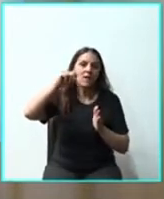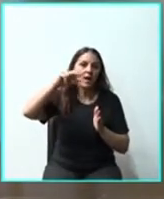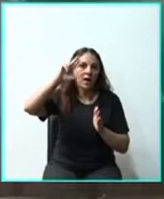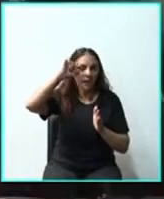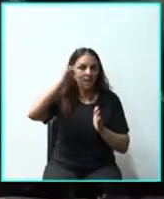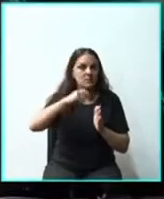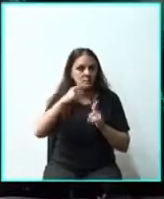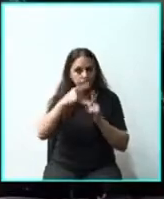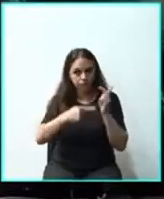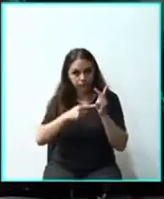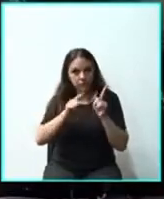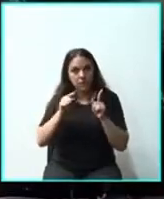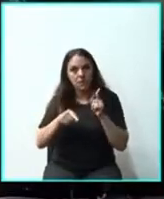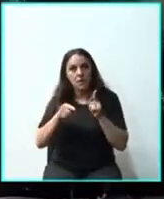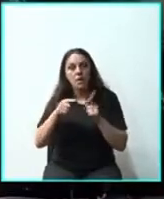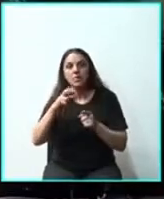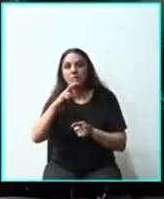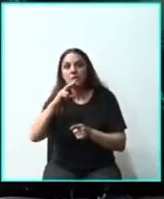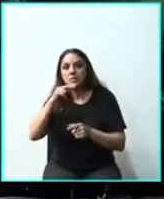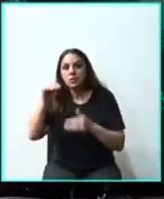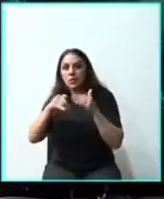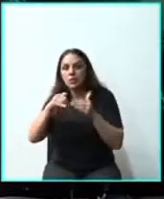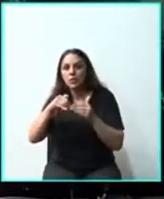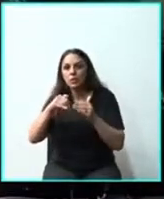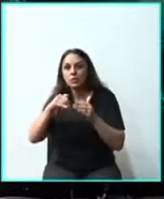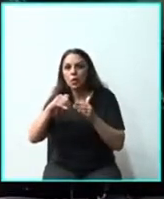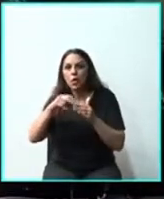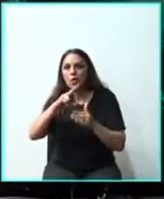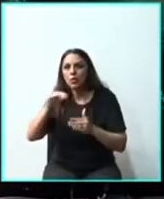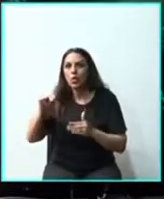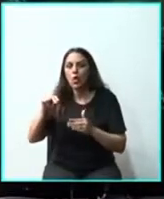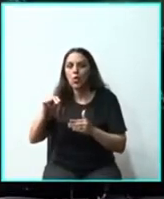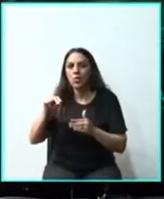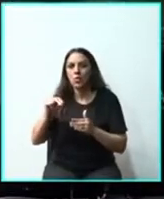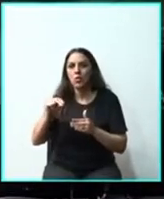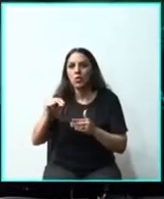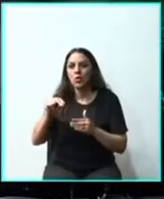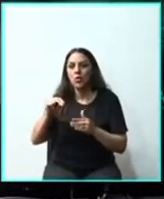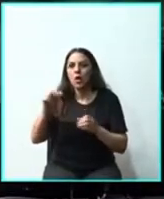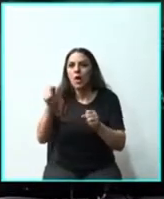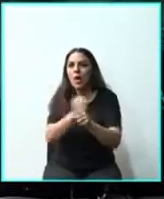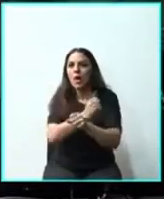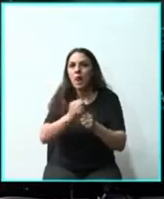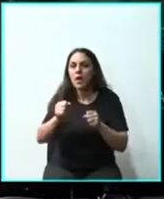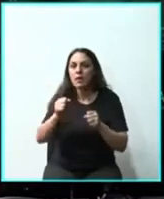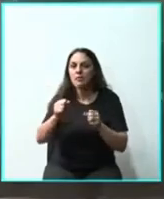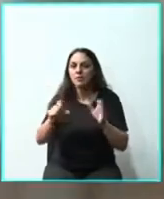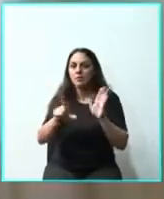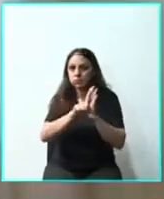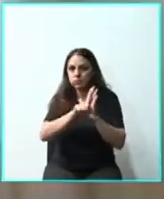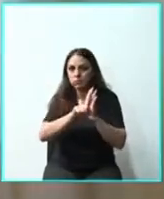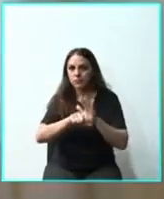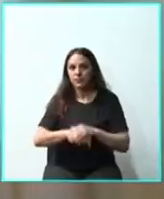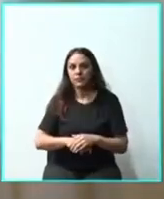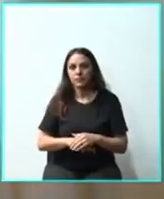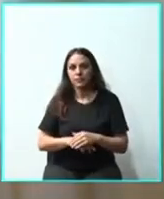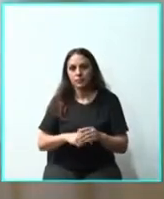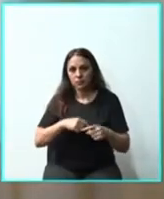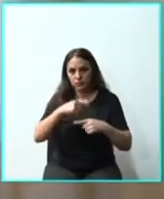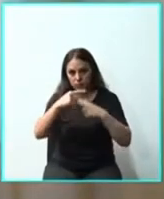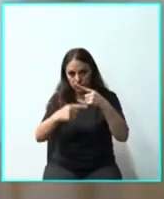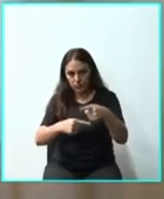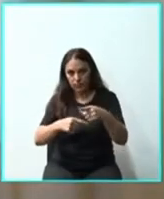con la incorporación del voto negativo del diputado Ferreño, queda sancionada la ley. Siguiente tema.